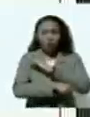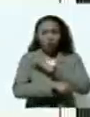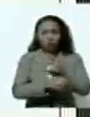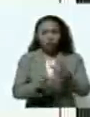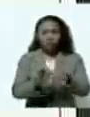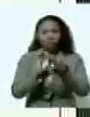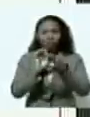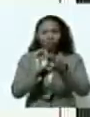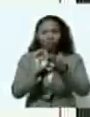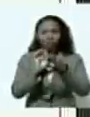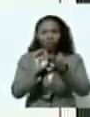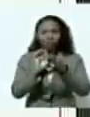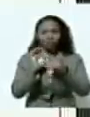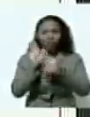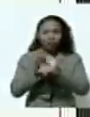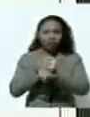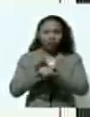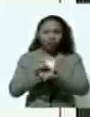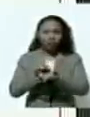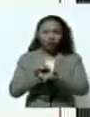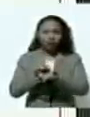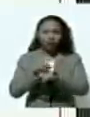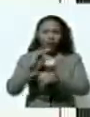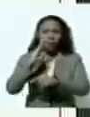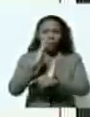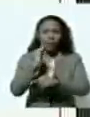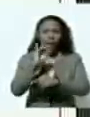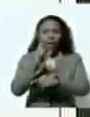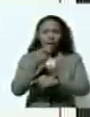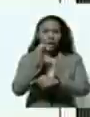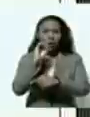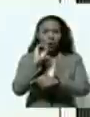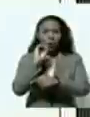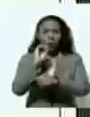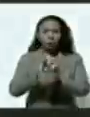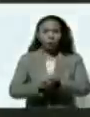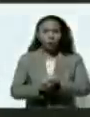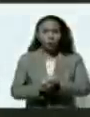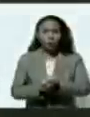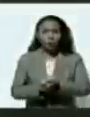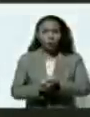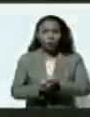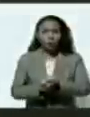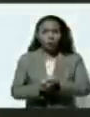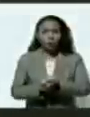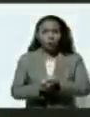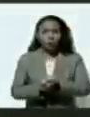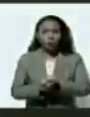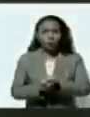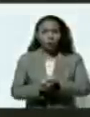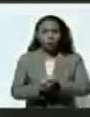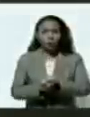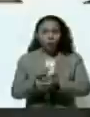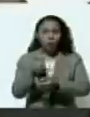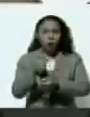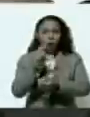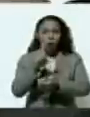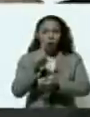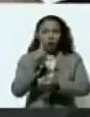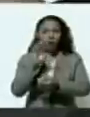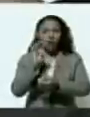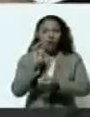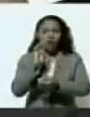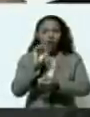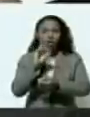estrechos lazos afectivos con Biayo Benito Garófalo Forte, Golfredo Moret, este que está aquí, se